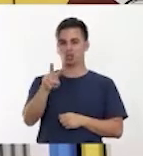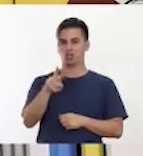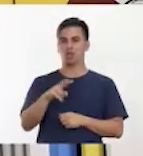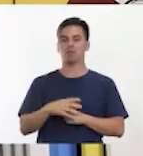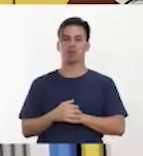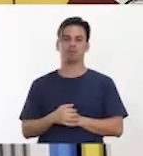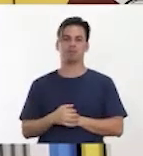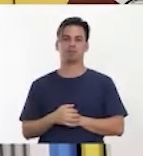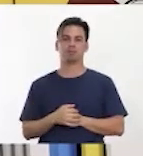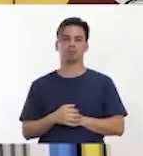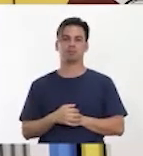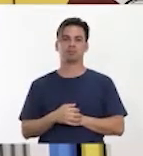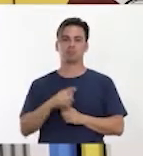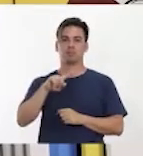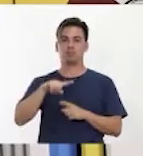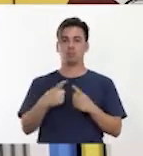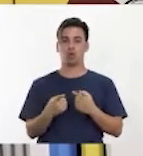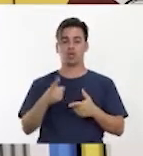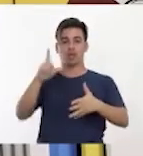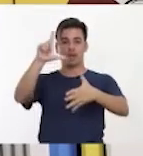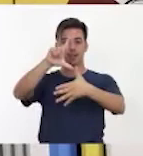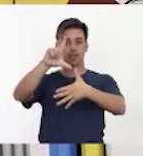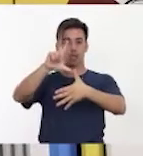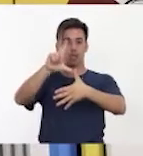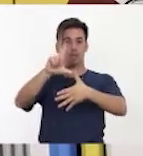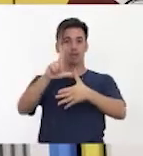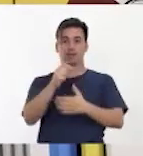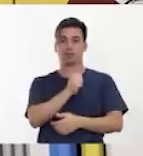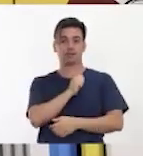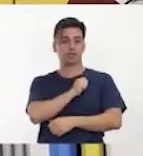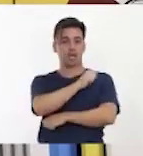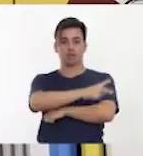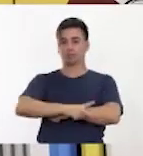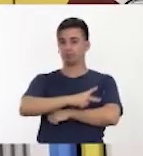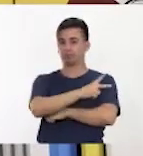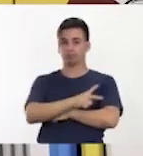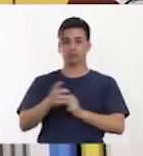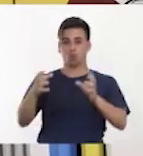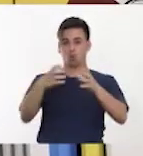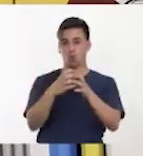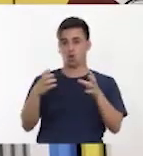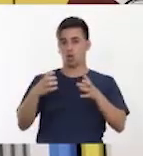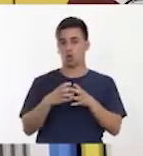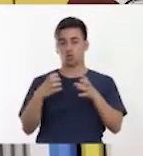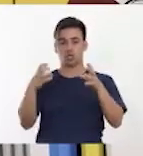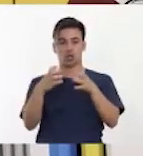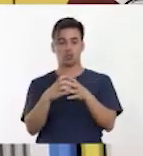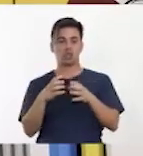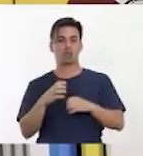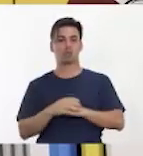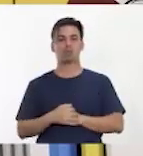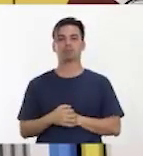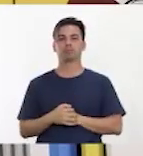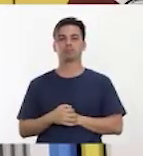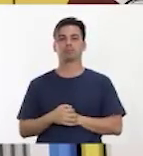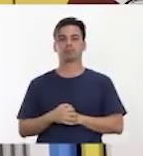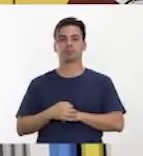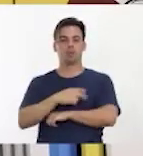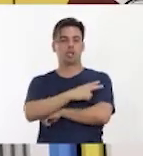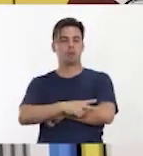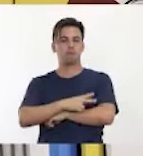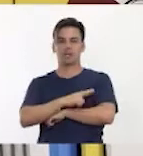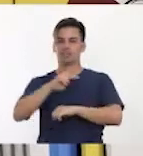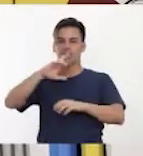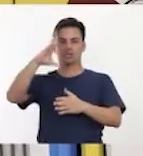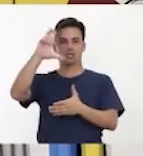la tendencia unitaria latinoamericanista ha continuado su devenir en búsqueda de esa unidad entre los países de